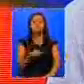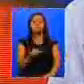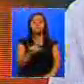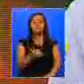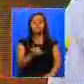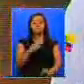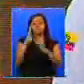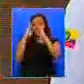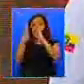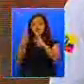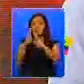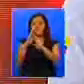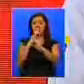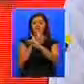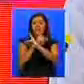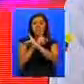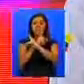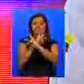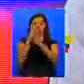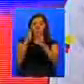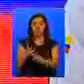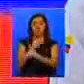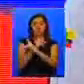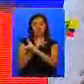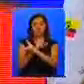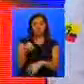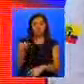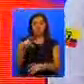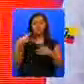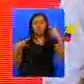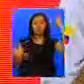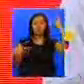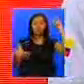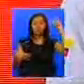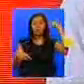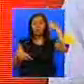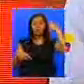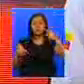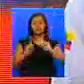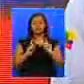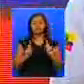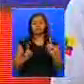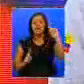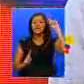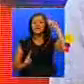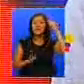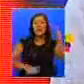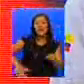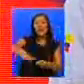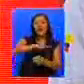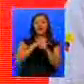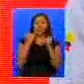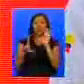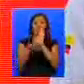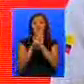a discapacitados ya no es una política de gobierno, es una política de Estado. Tenemos una ley de